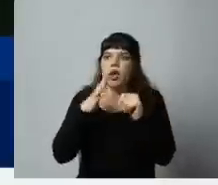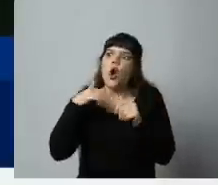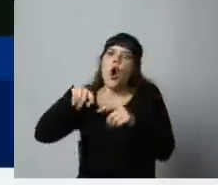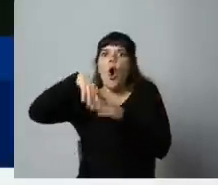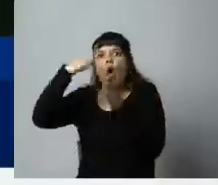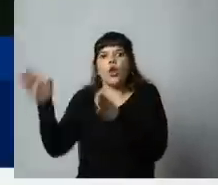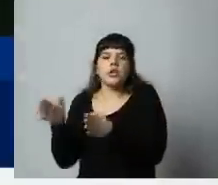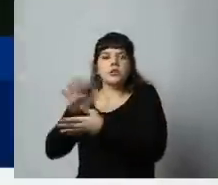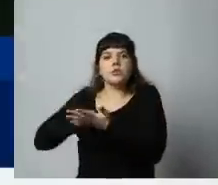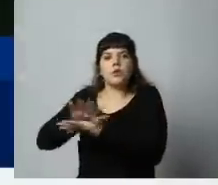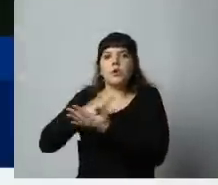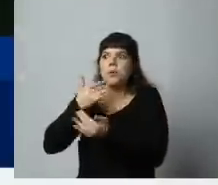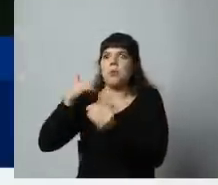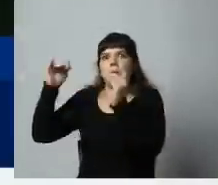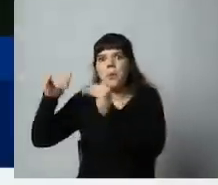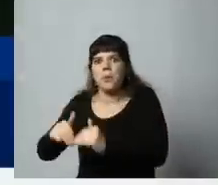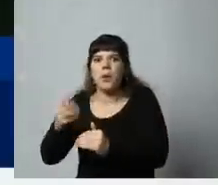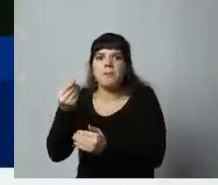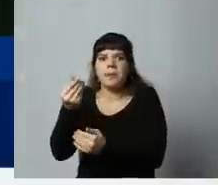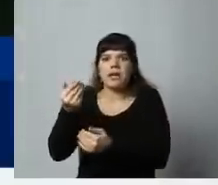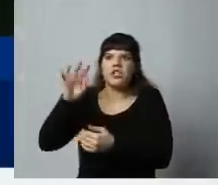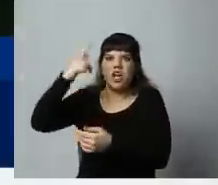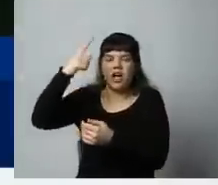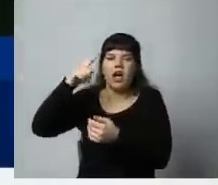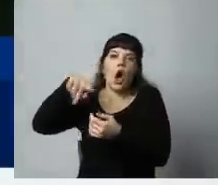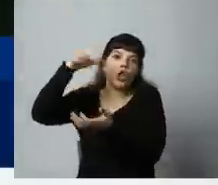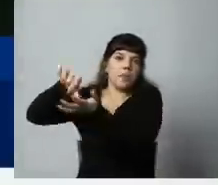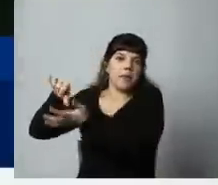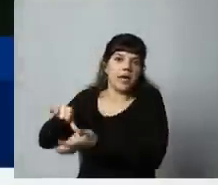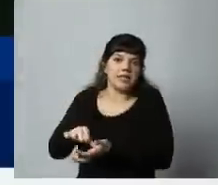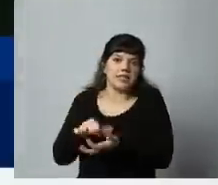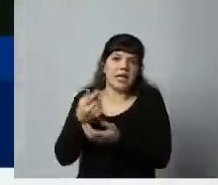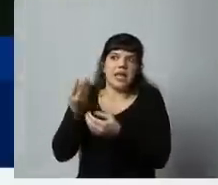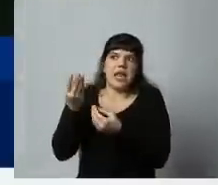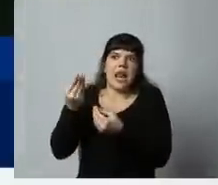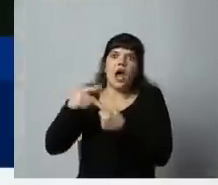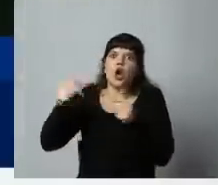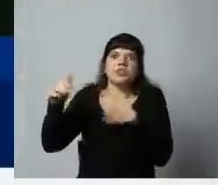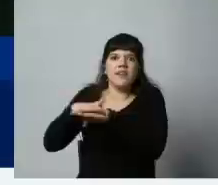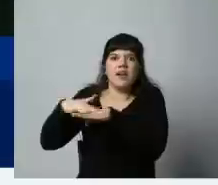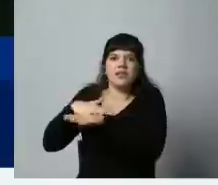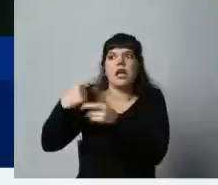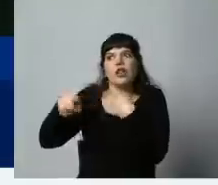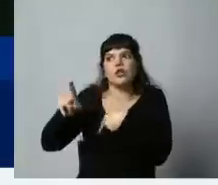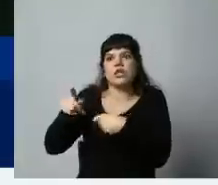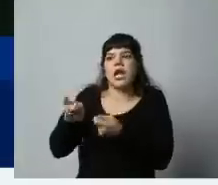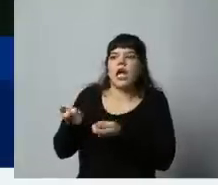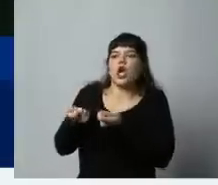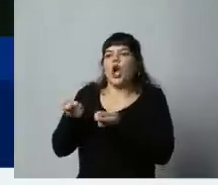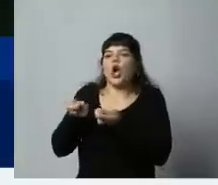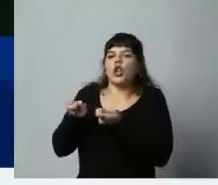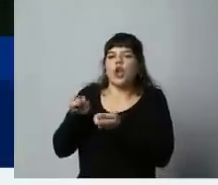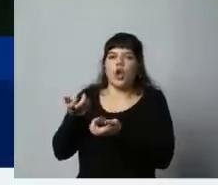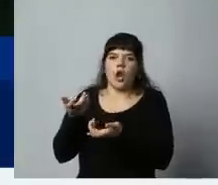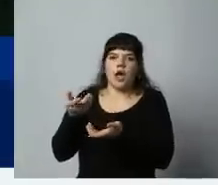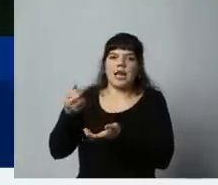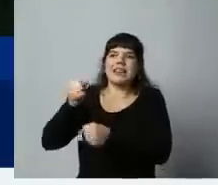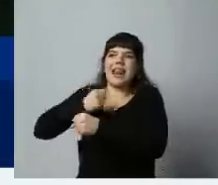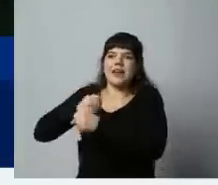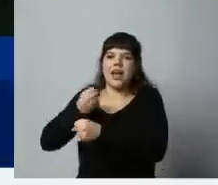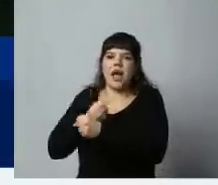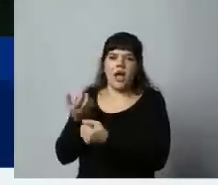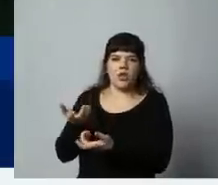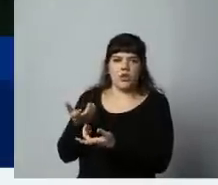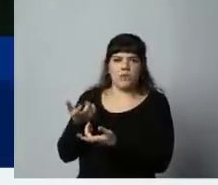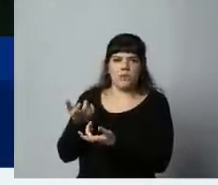materias primas este Bueno hay que promover un ajuste contra los trabajadores y el pueblo este gobierno vino a eso es